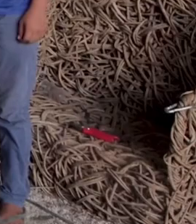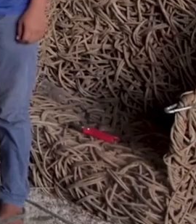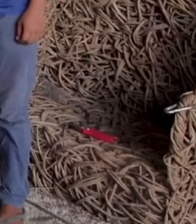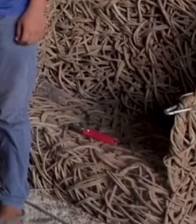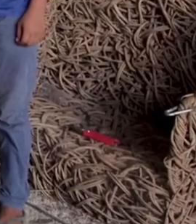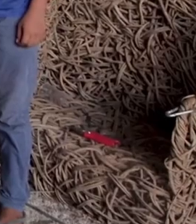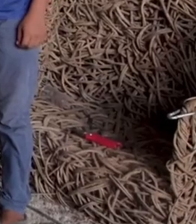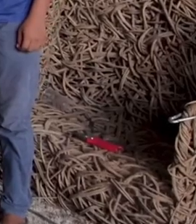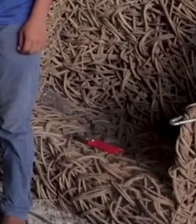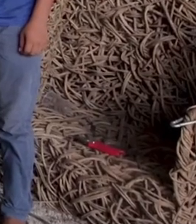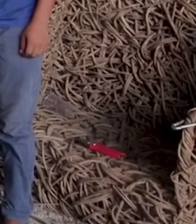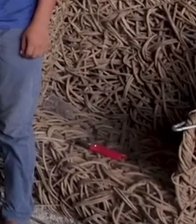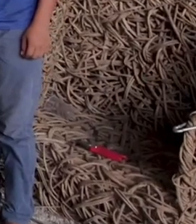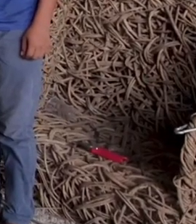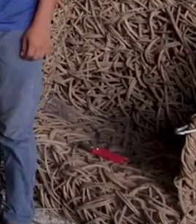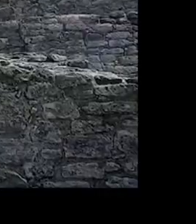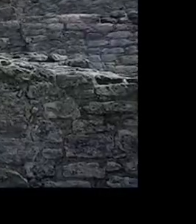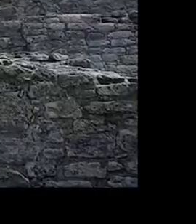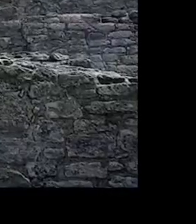en resistencia.